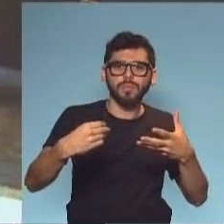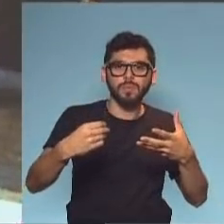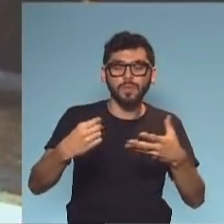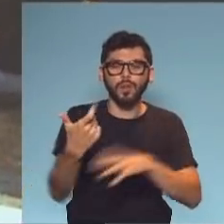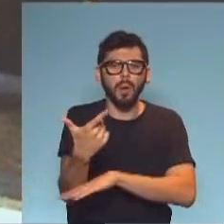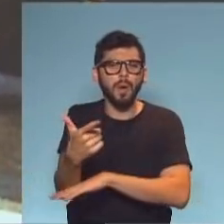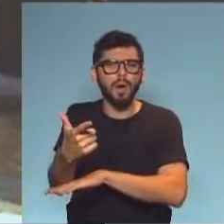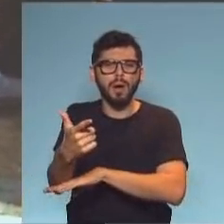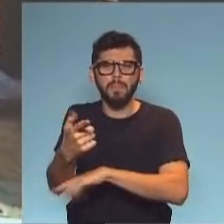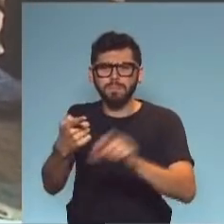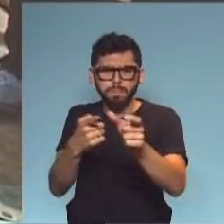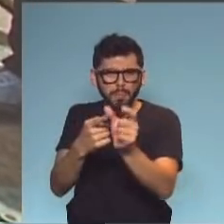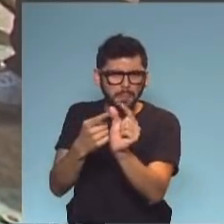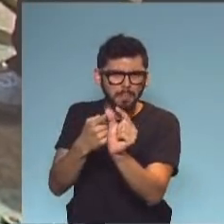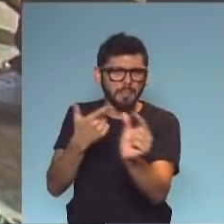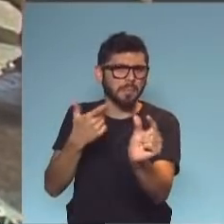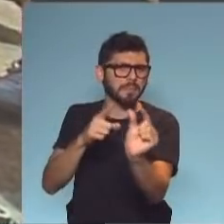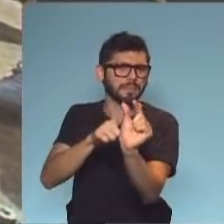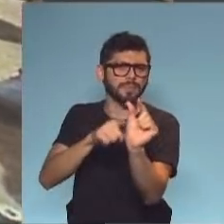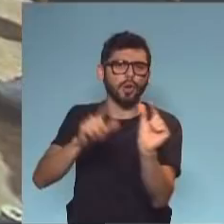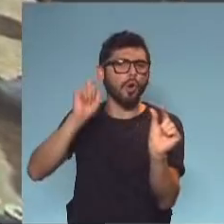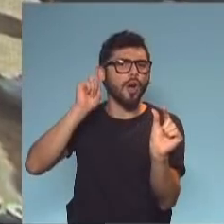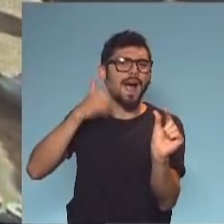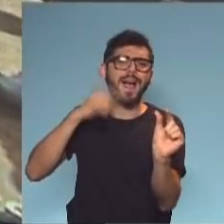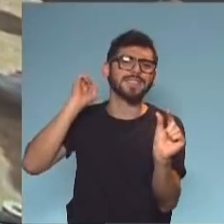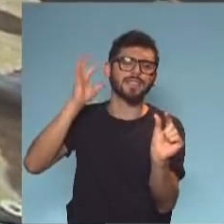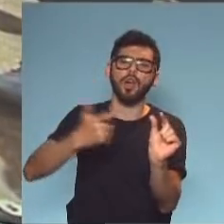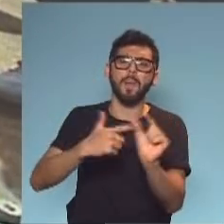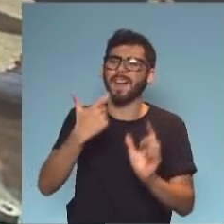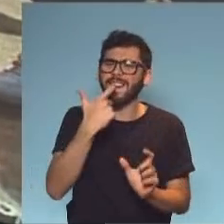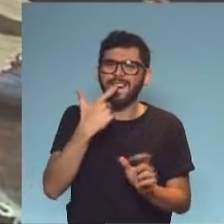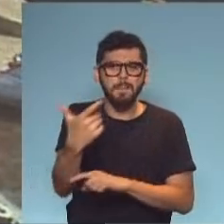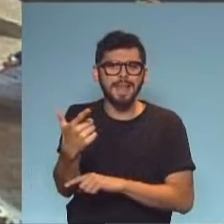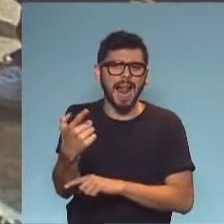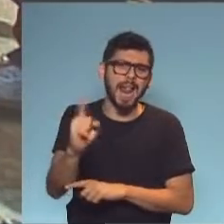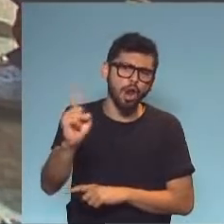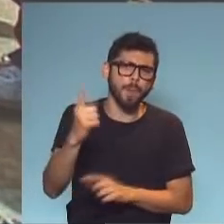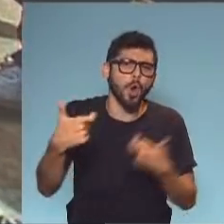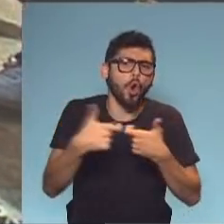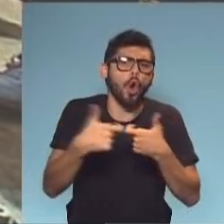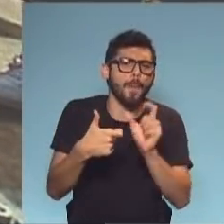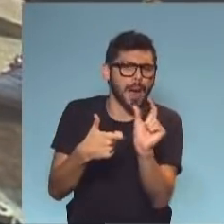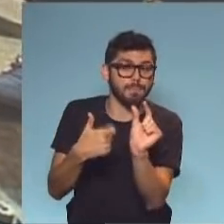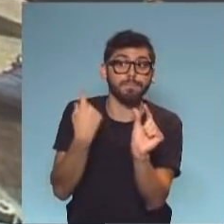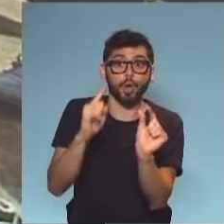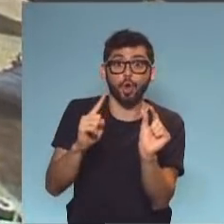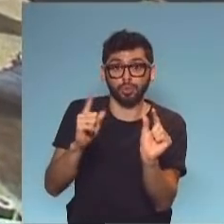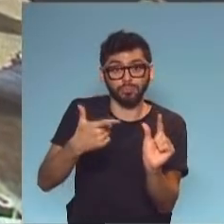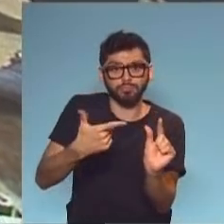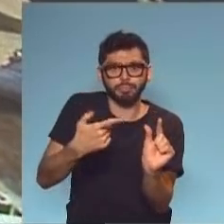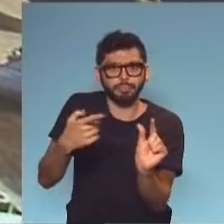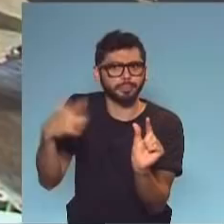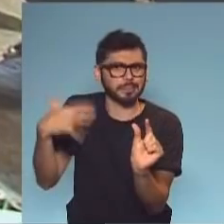balas de goma, serían y gases lacrimógenos. No estamos hablando de balas de plomo, pero estamos hablando de una fuerte represión que dejó a más